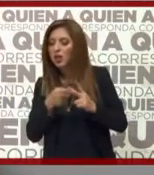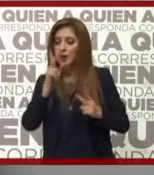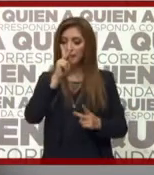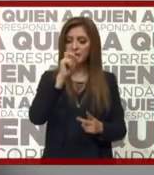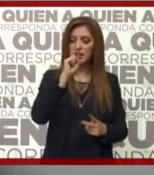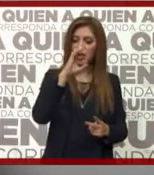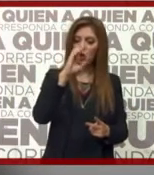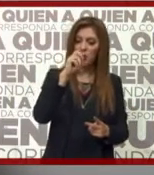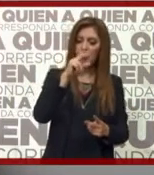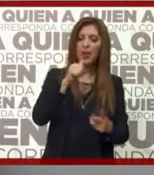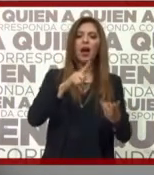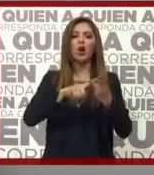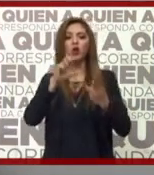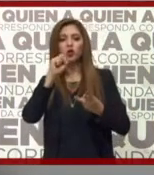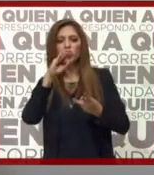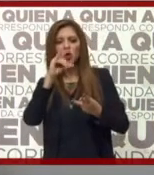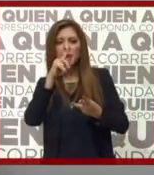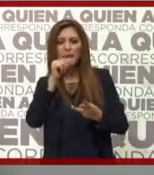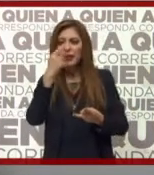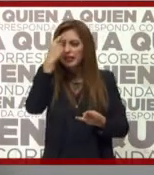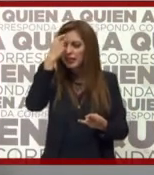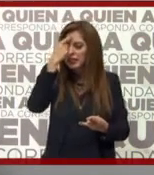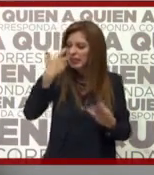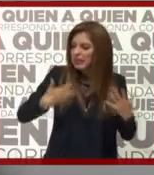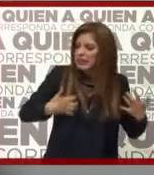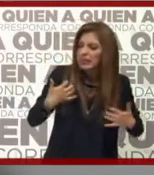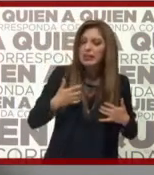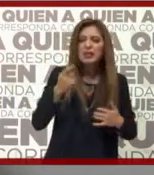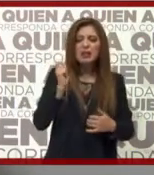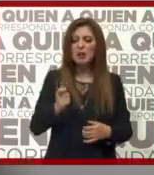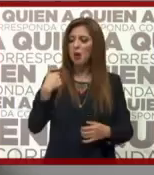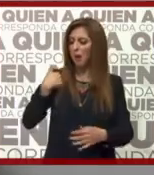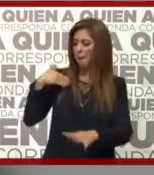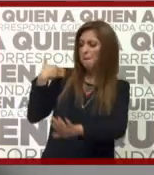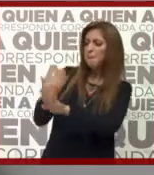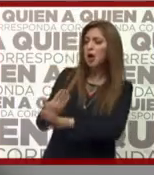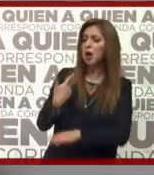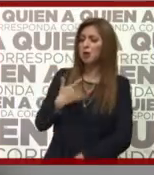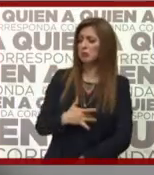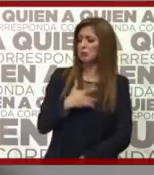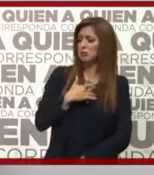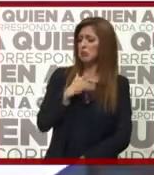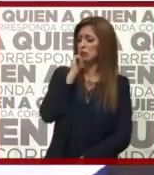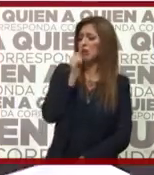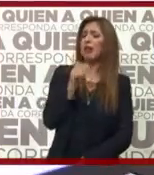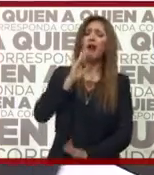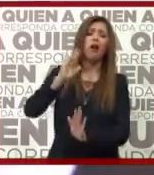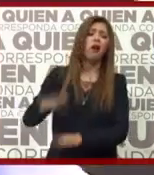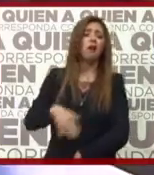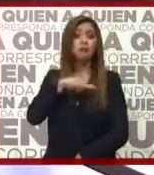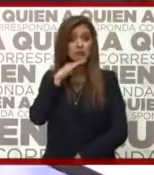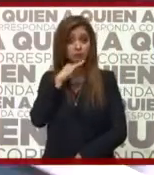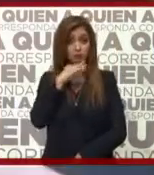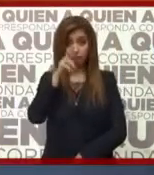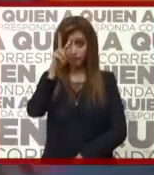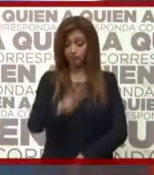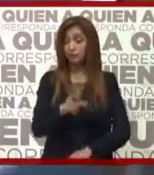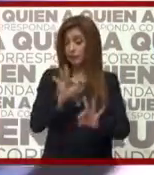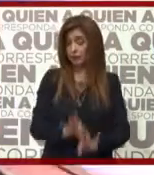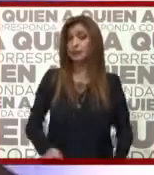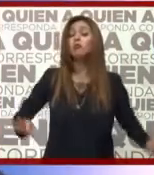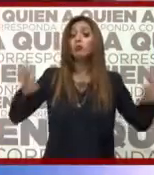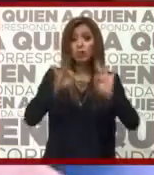que tiene como un callo emocional no siente culpa no siente dolor no sienten partida por lo que resulta de suma importancia